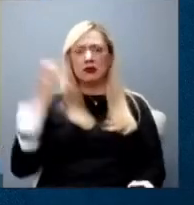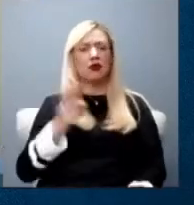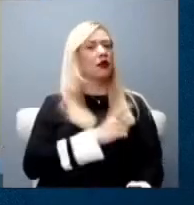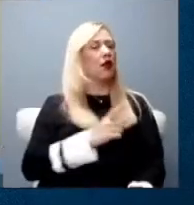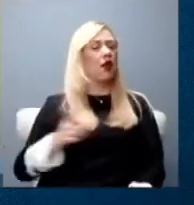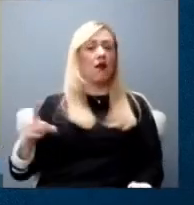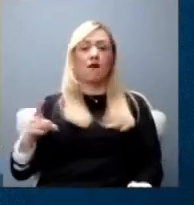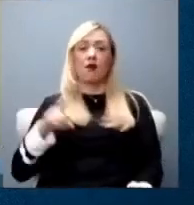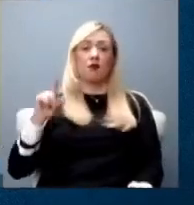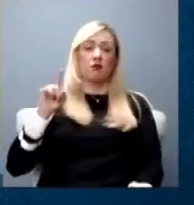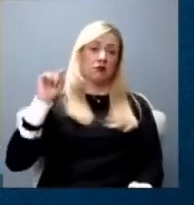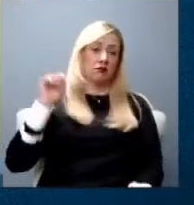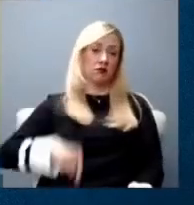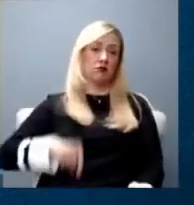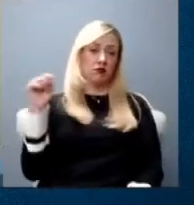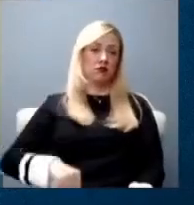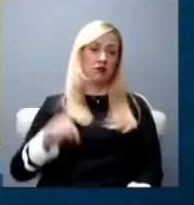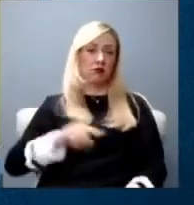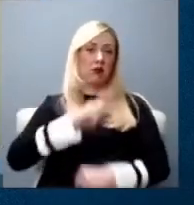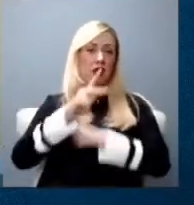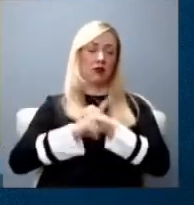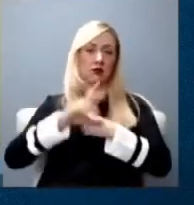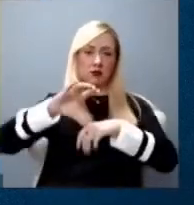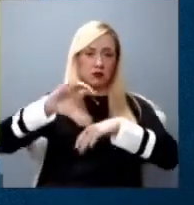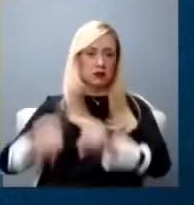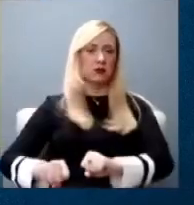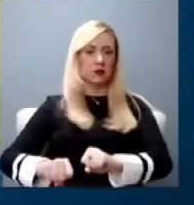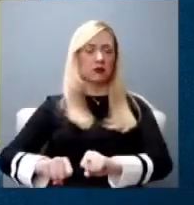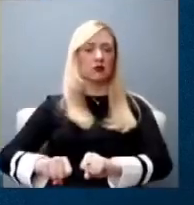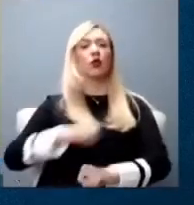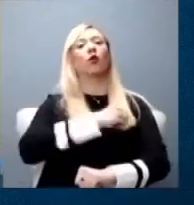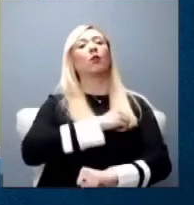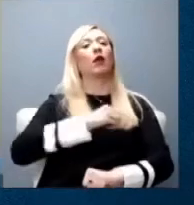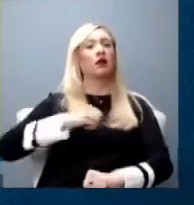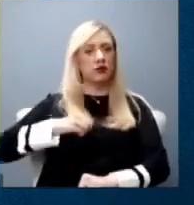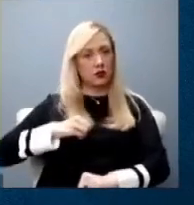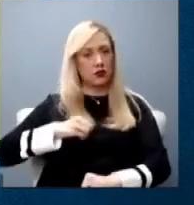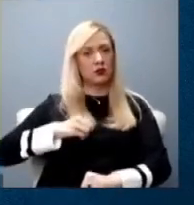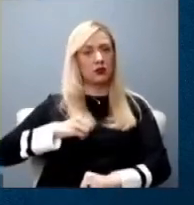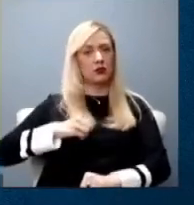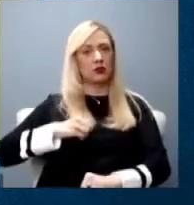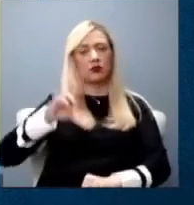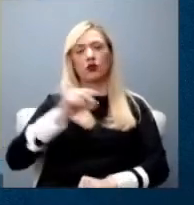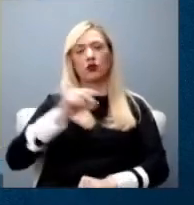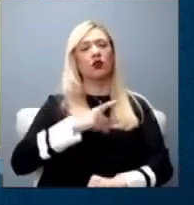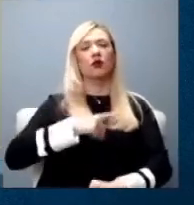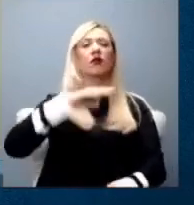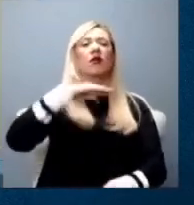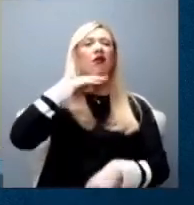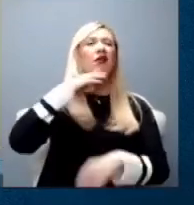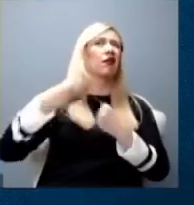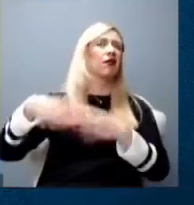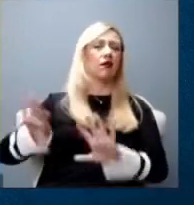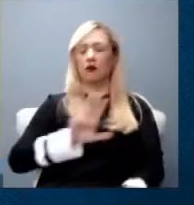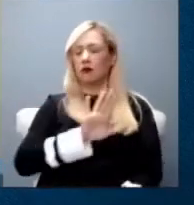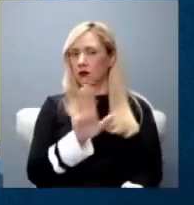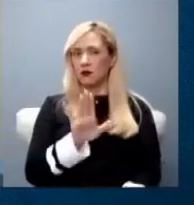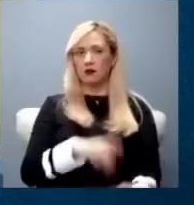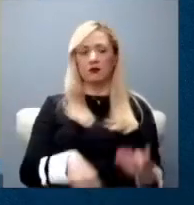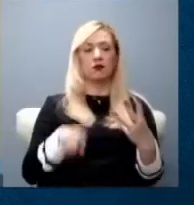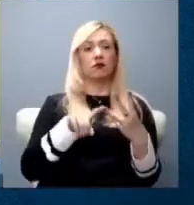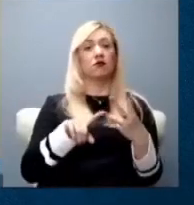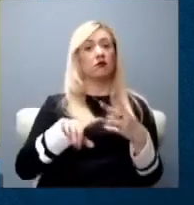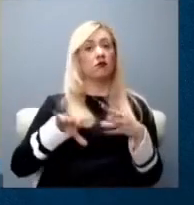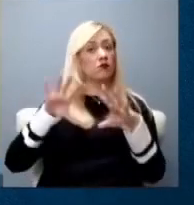por las autoridades nacionales. En segundo lugar, que las autoridades nacionales tienen la obligación de garantizar que no queden en impunidad. Y en tercer lugar, que si la persecución